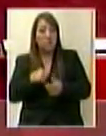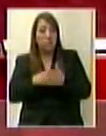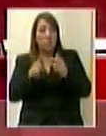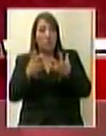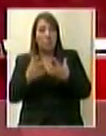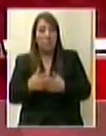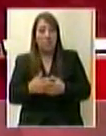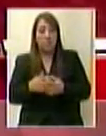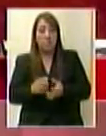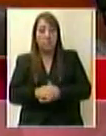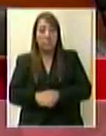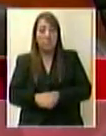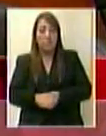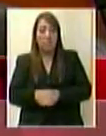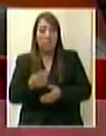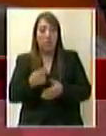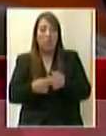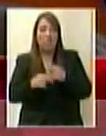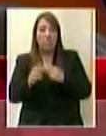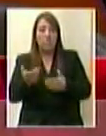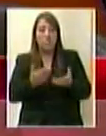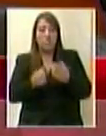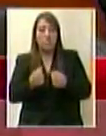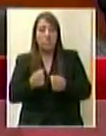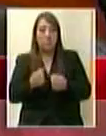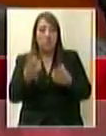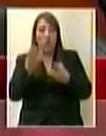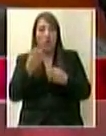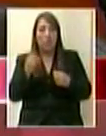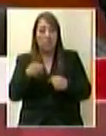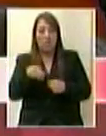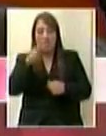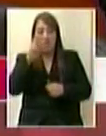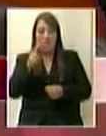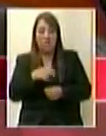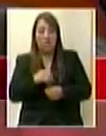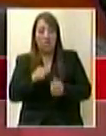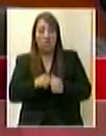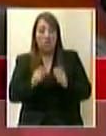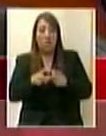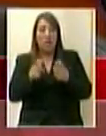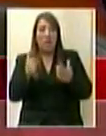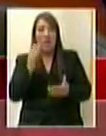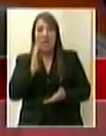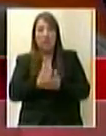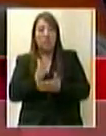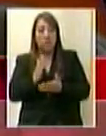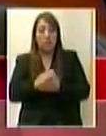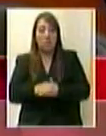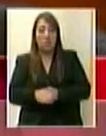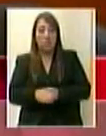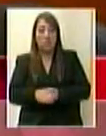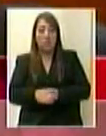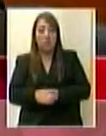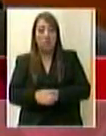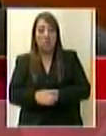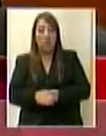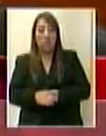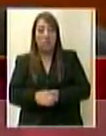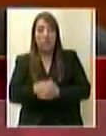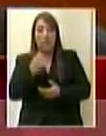una empresa que presta un servicio pésimo al país con graves infracciones